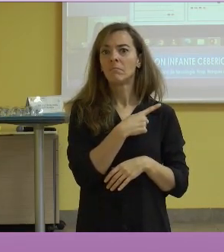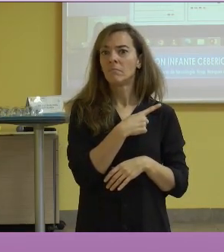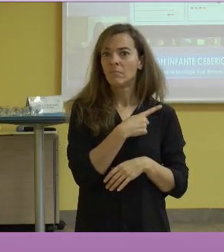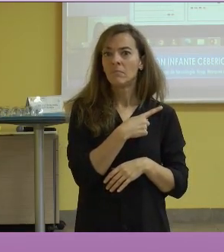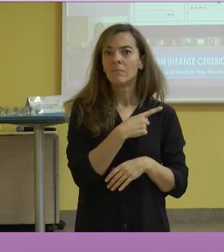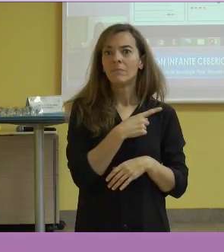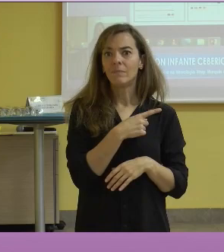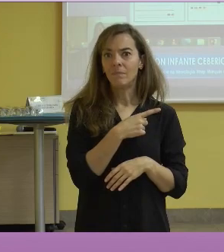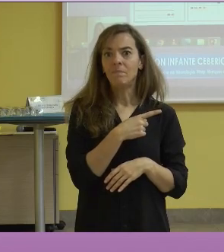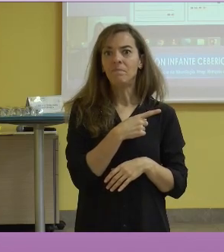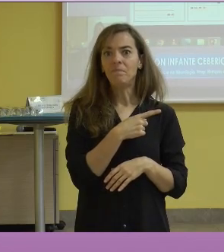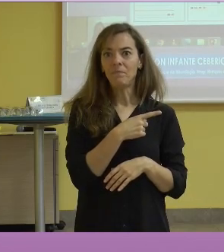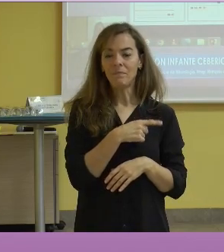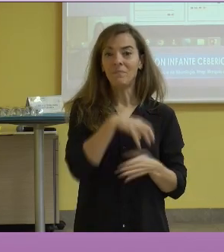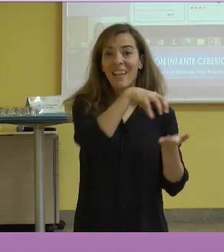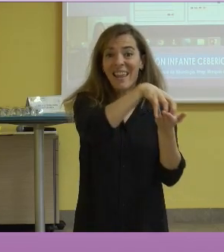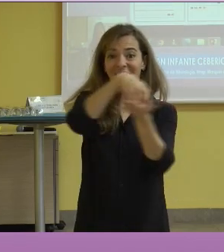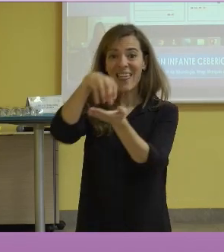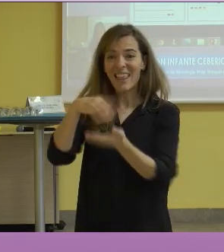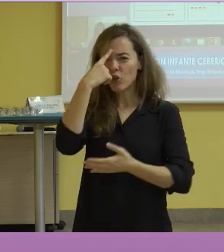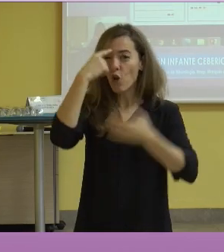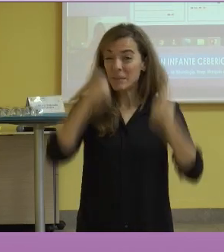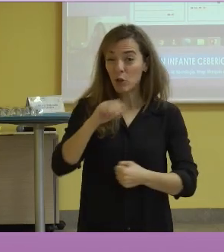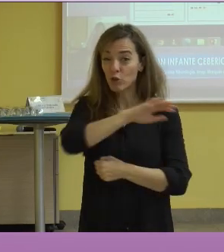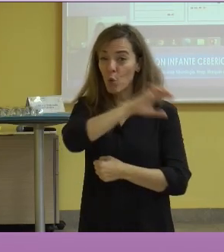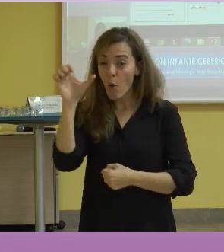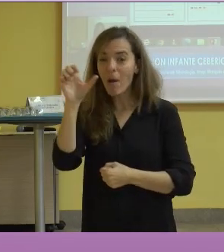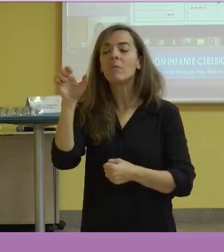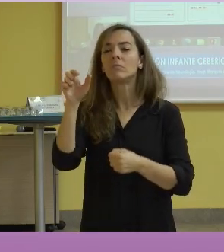una descripción también de los distintos centros expertos en Europa.